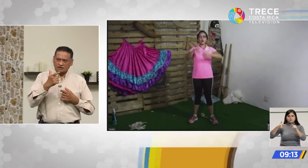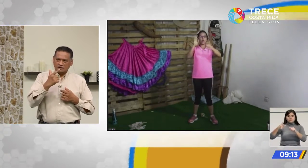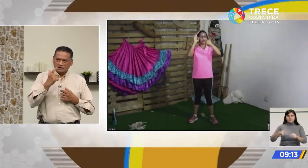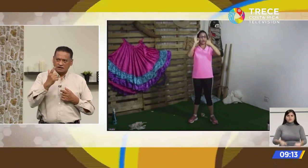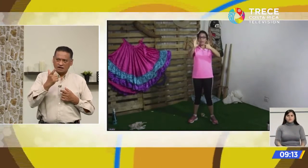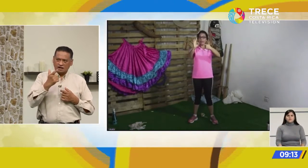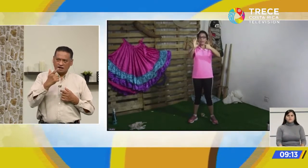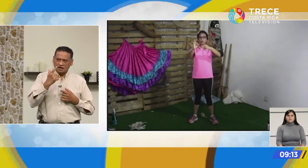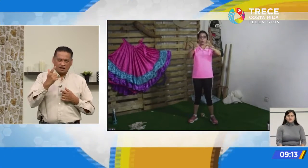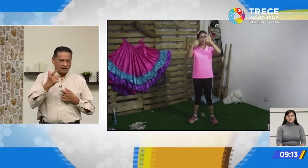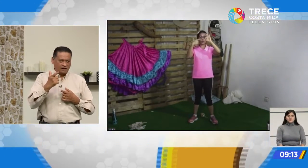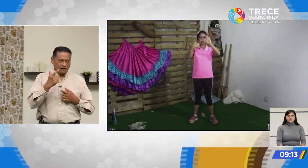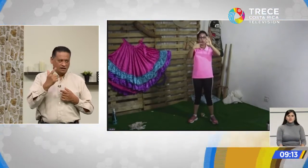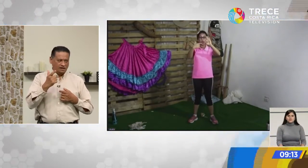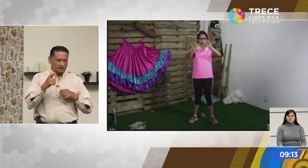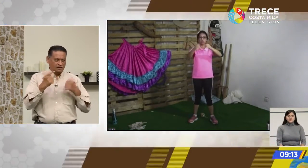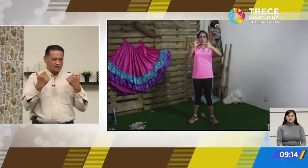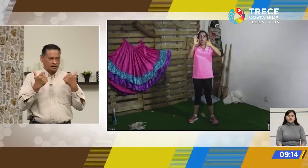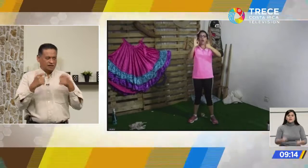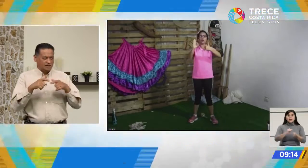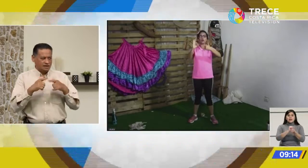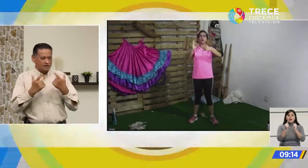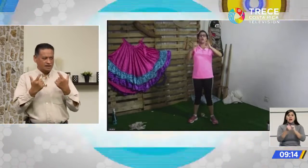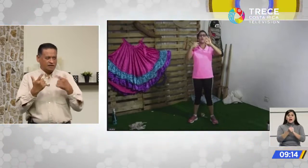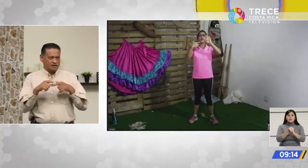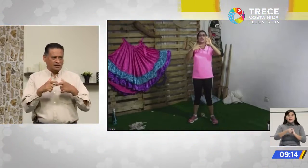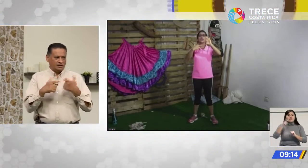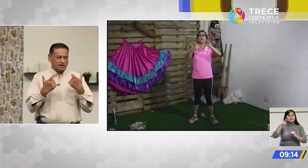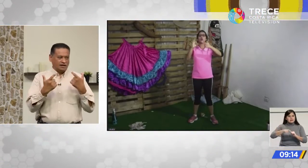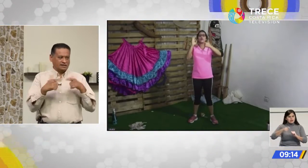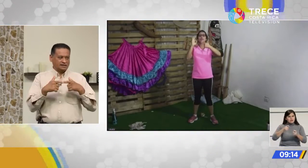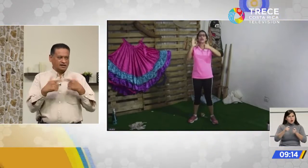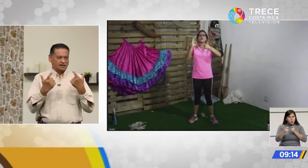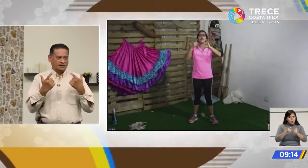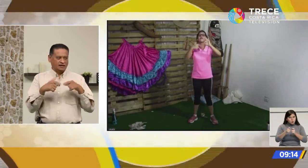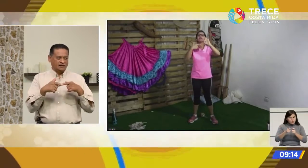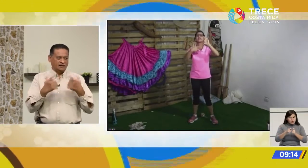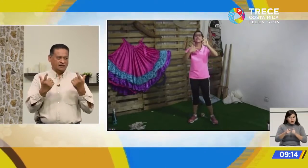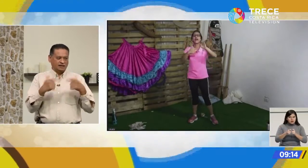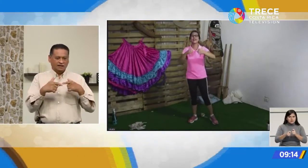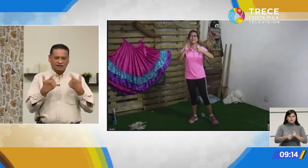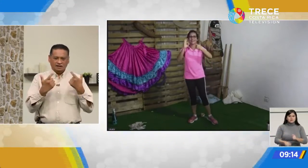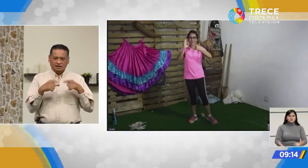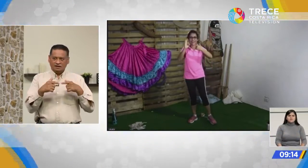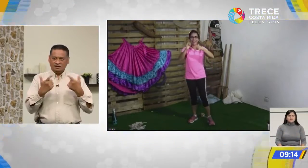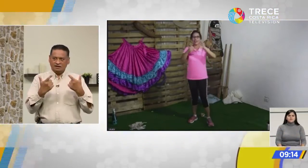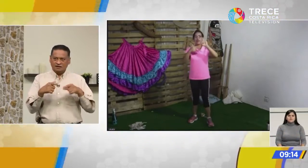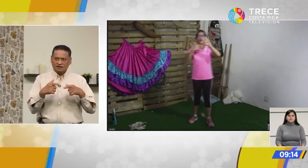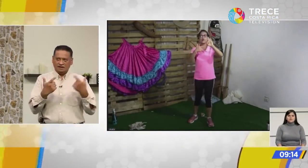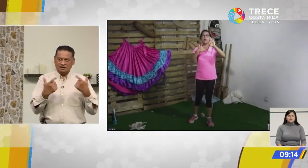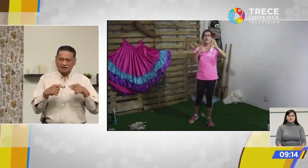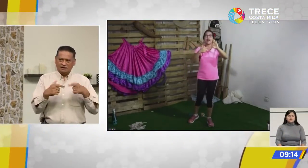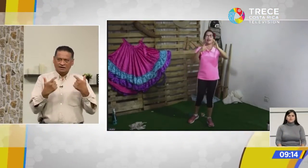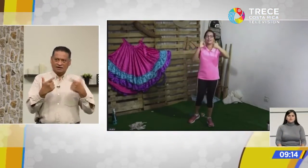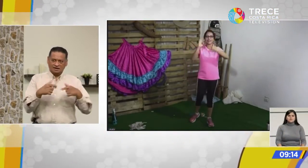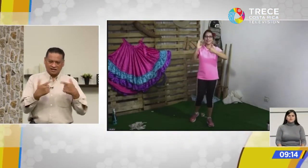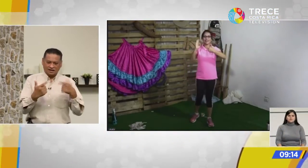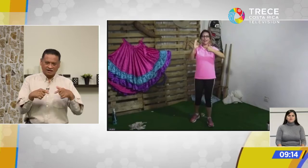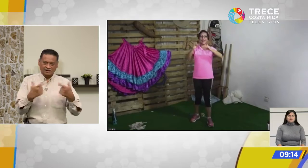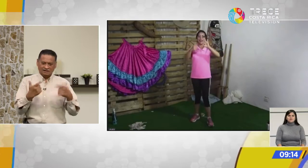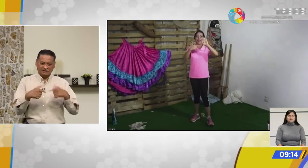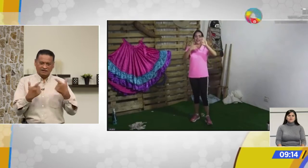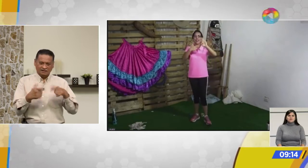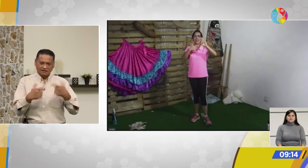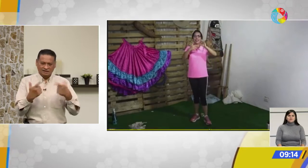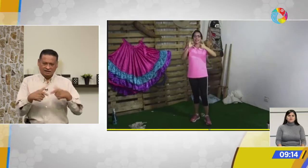hacemos primero cuando tengan listo el movimiento, ajá, ya controlado. Ah, este sí. Pueden ir aumentando la velocidad. Hasta ¿cómo les va?